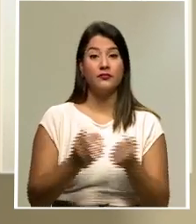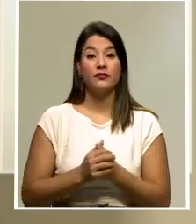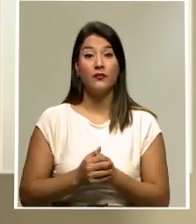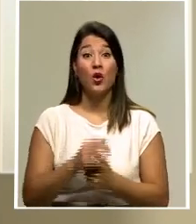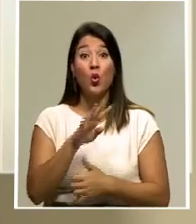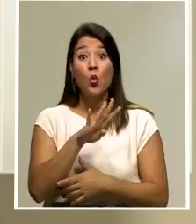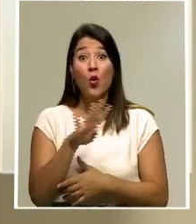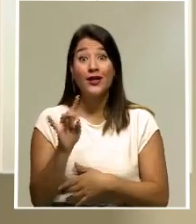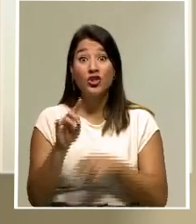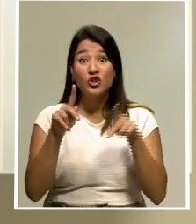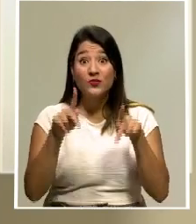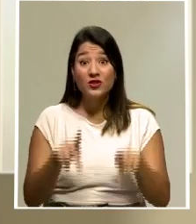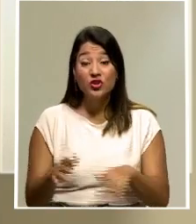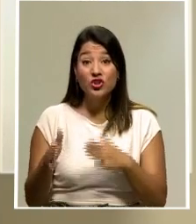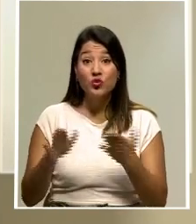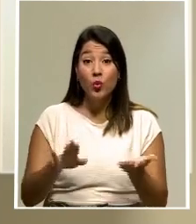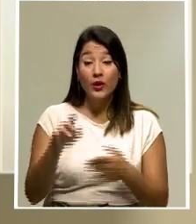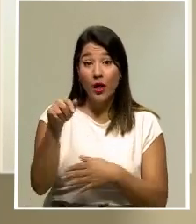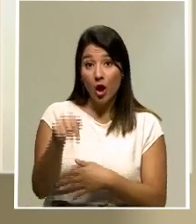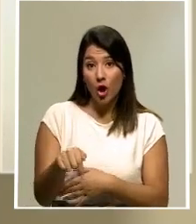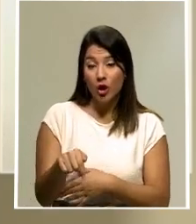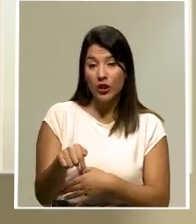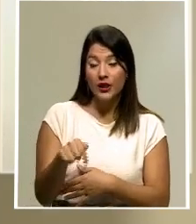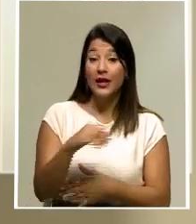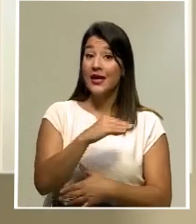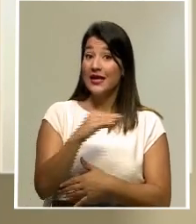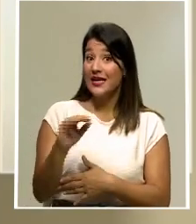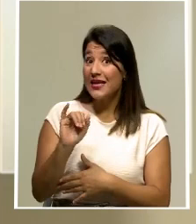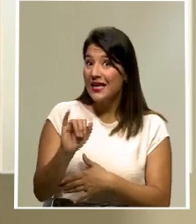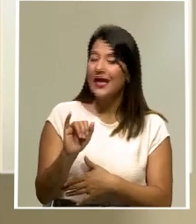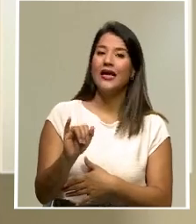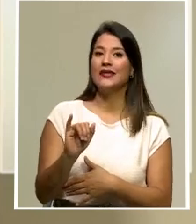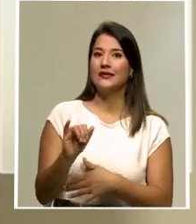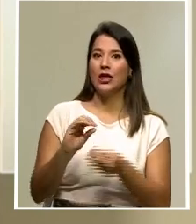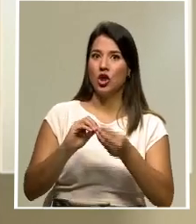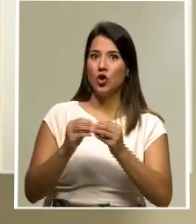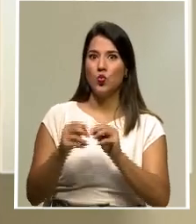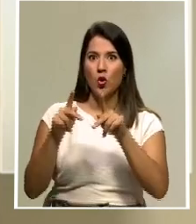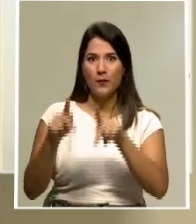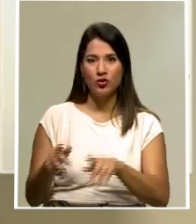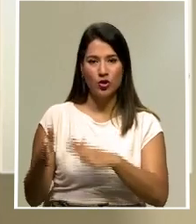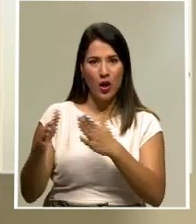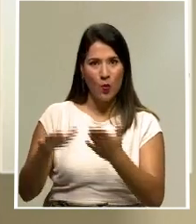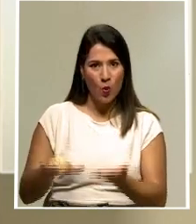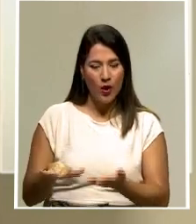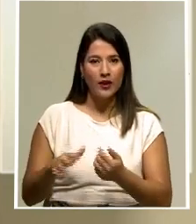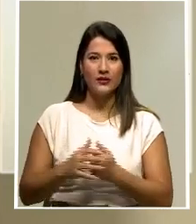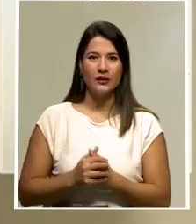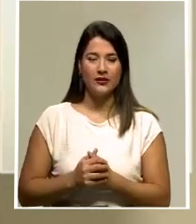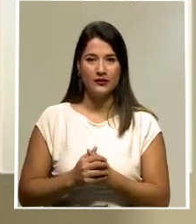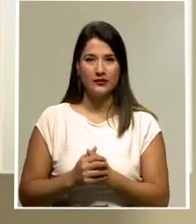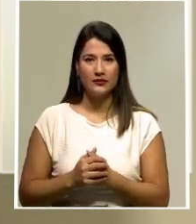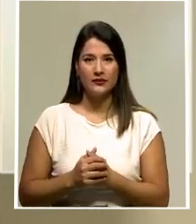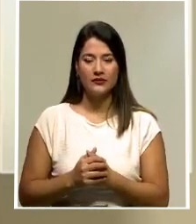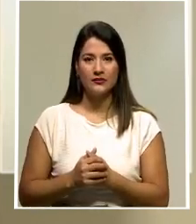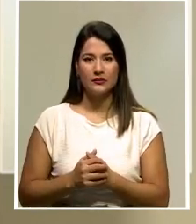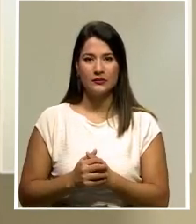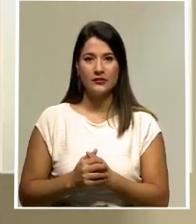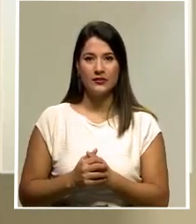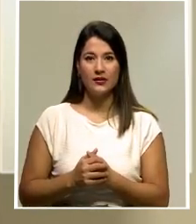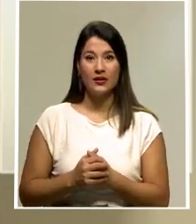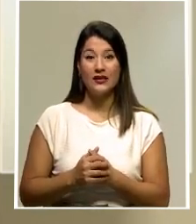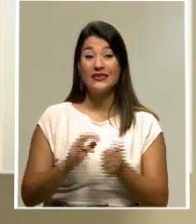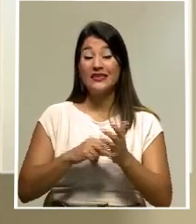48 fallecidos hoy, y este historial que tenemos de personas fallecidas, o sea, más de 2 personas por